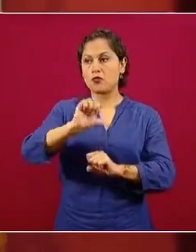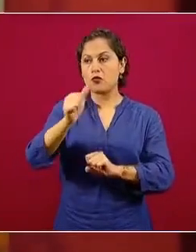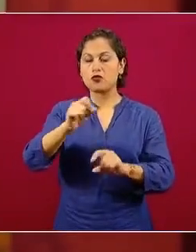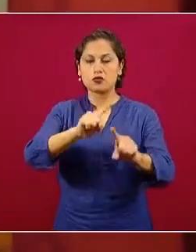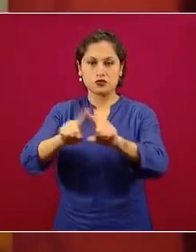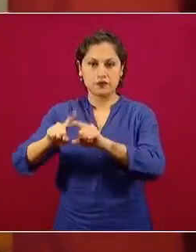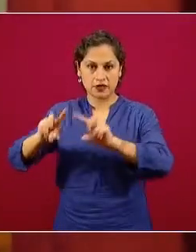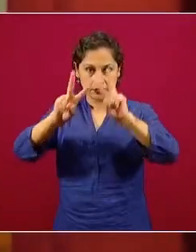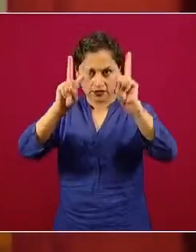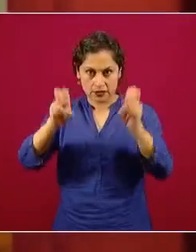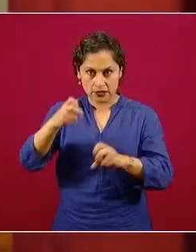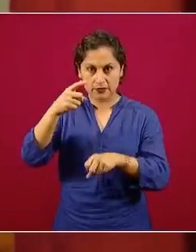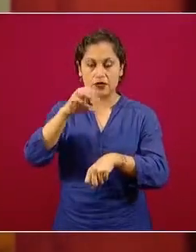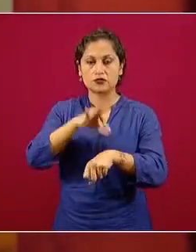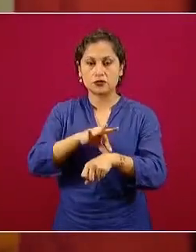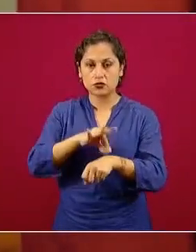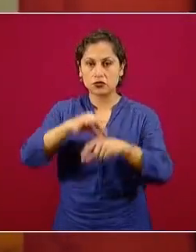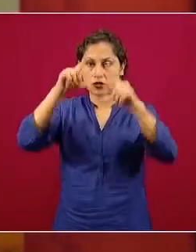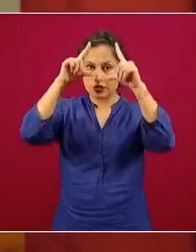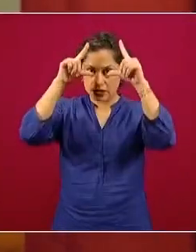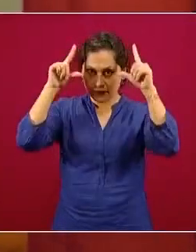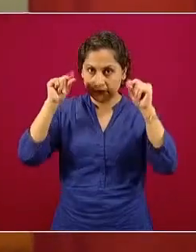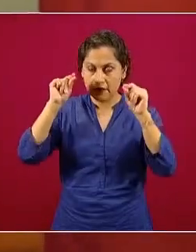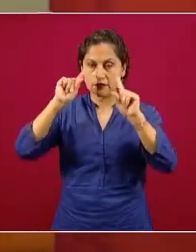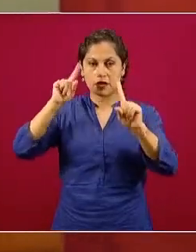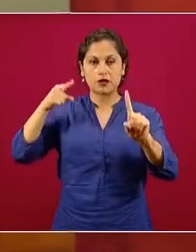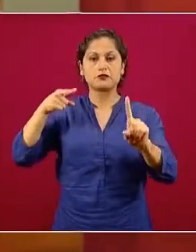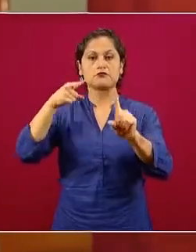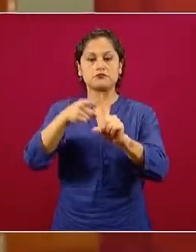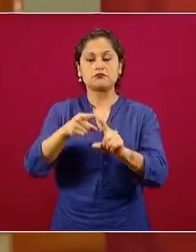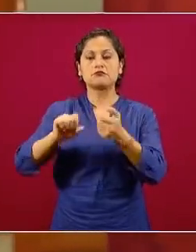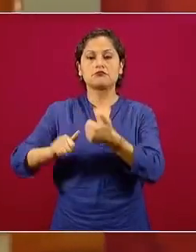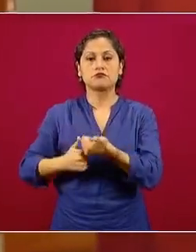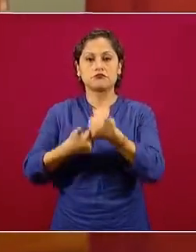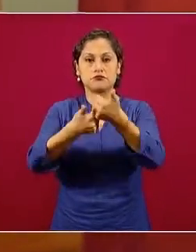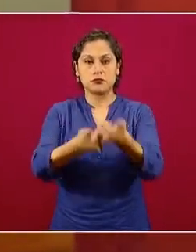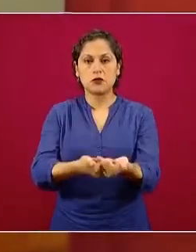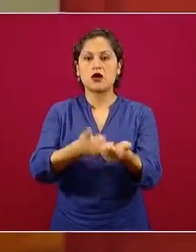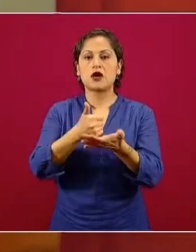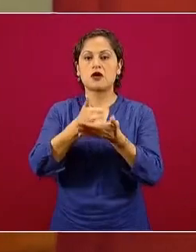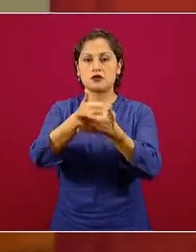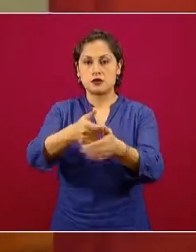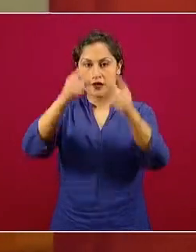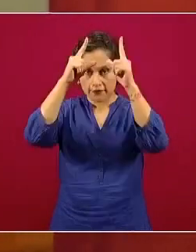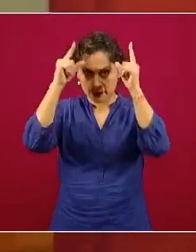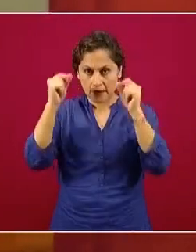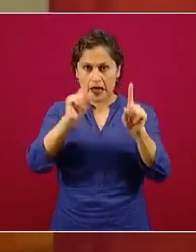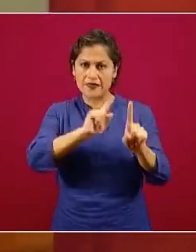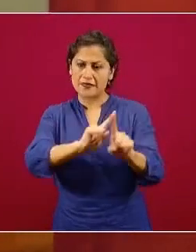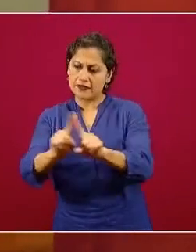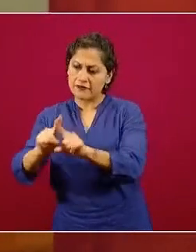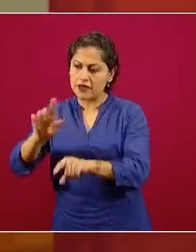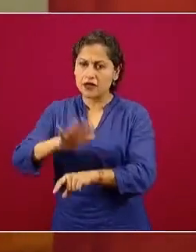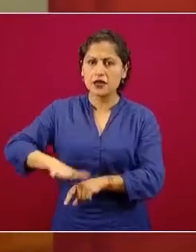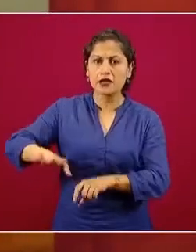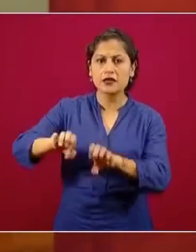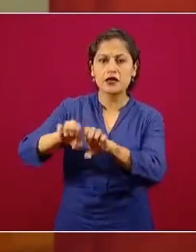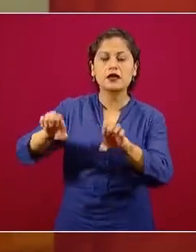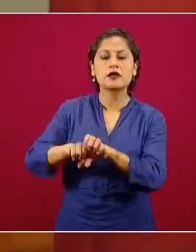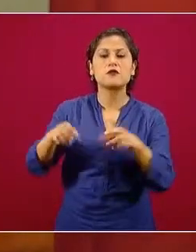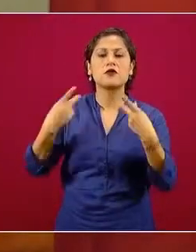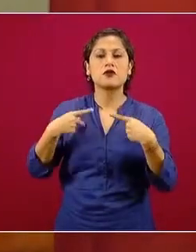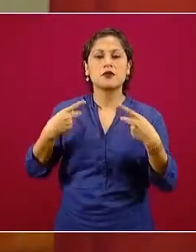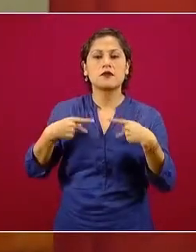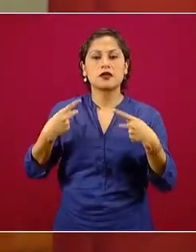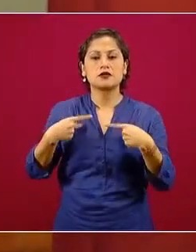y enfermeras especialistas auxiliares de enfermería son las personas que están ahí en los cinco